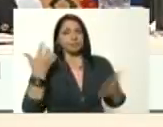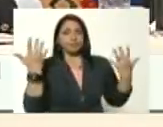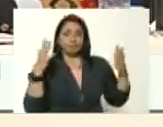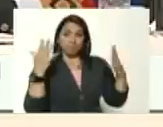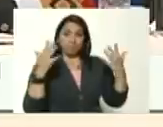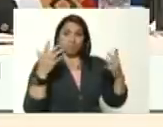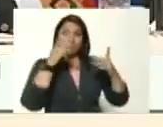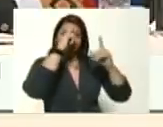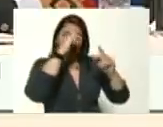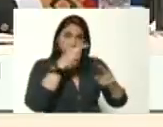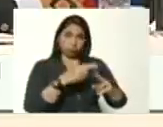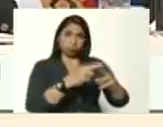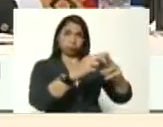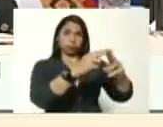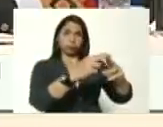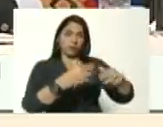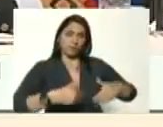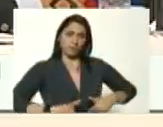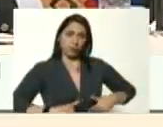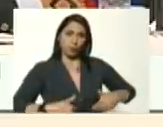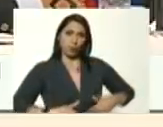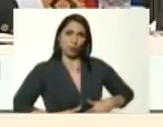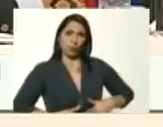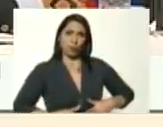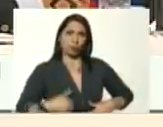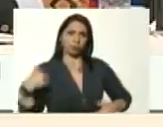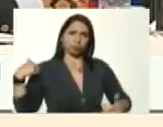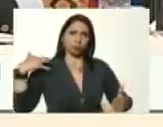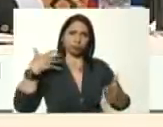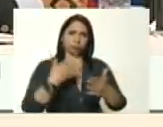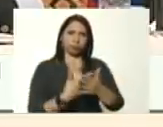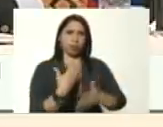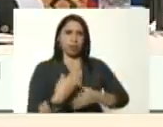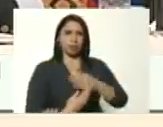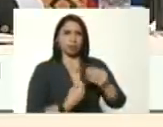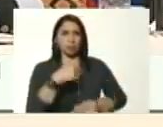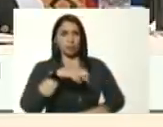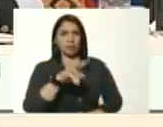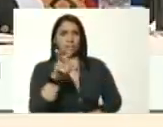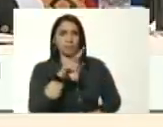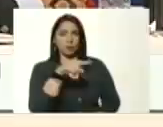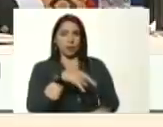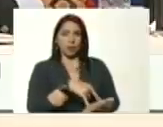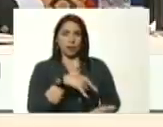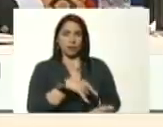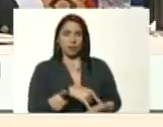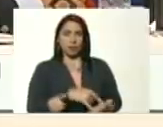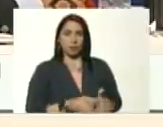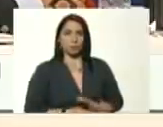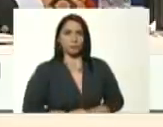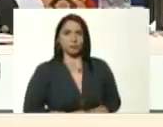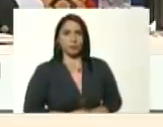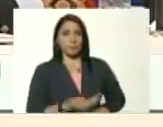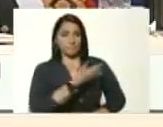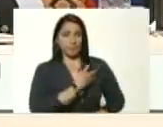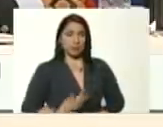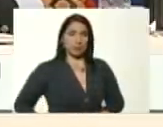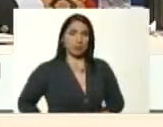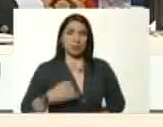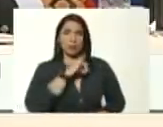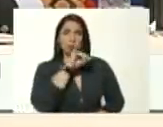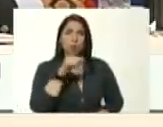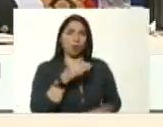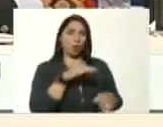reconozco el esfuerzo que se ha venido haciendo en venezuela en carabobo por eso presidente jorge rodríguez nos decía